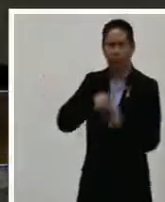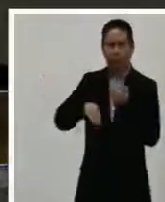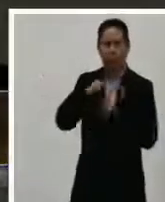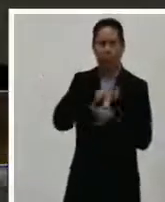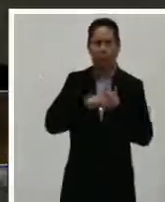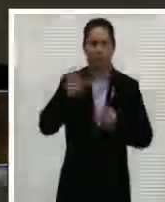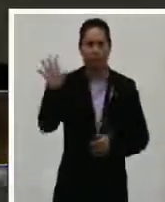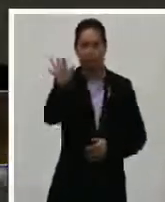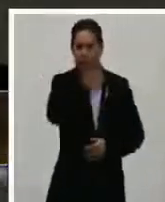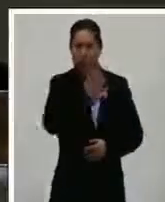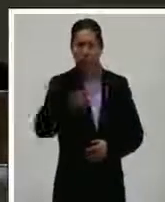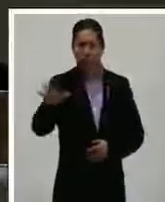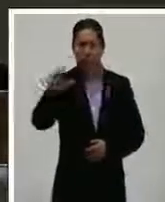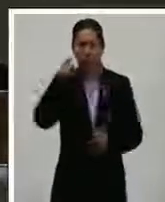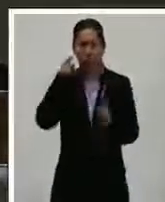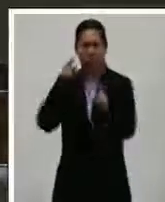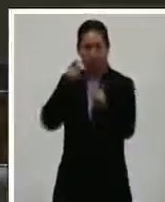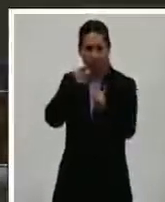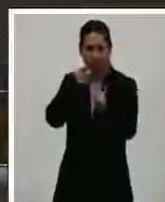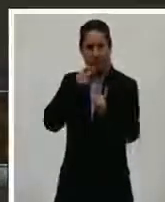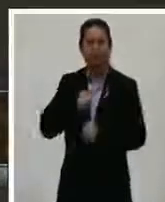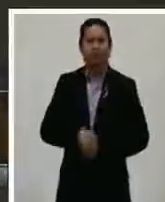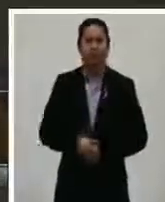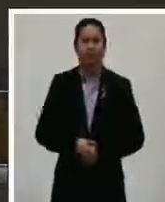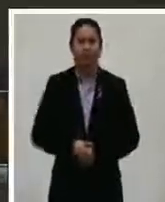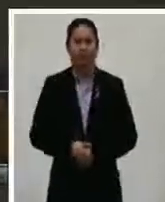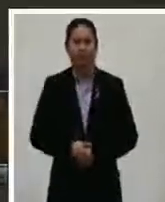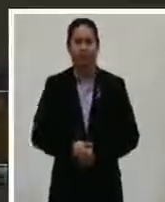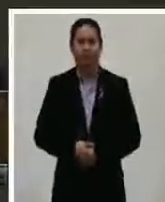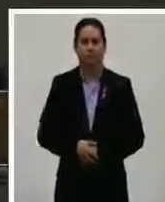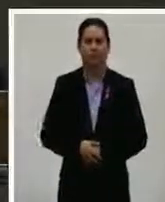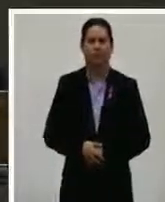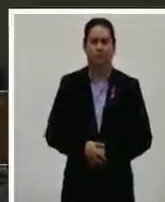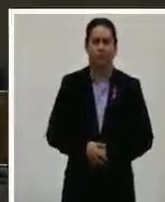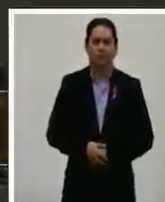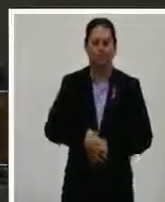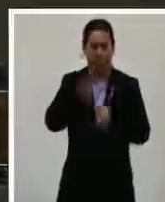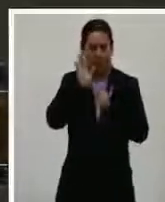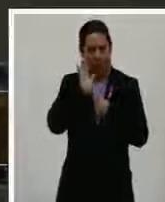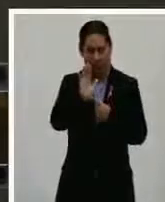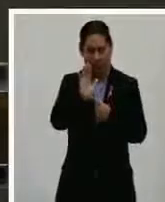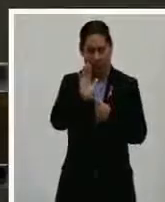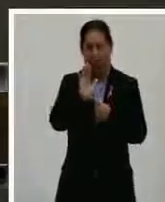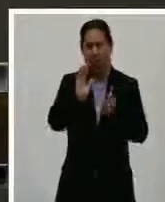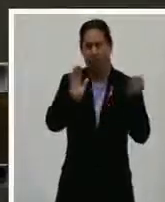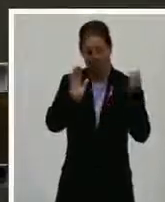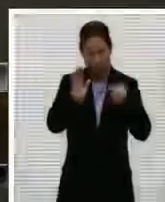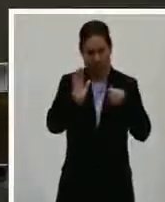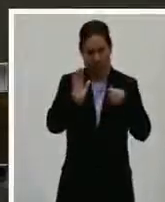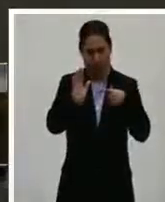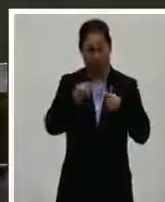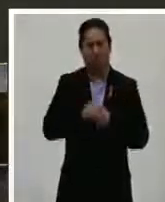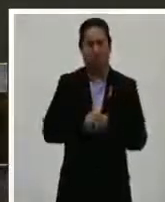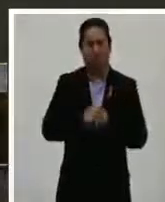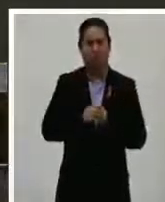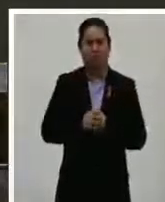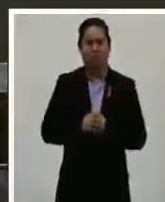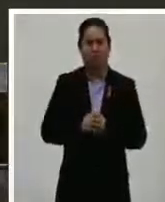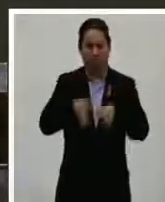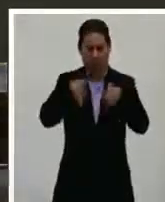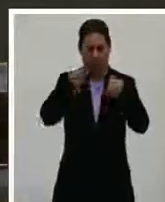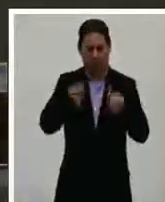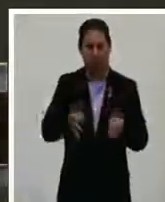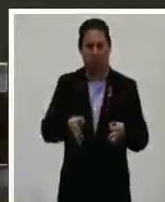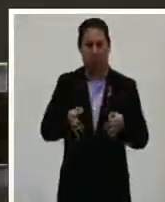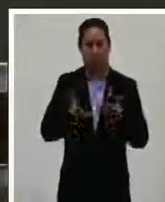la ciudadanía me dirijo hoy fecha el presente asunto debe ser correcto que